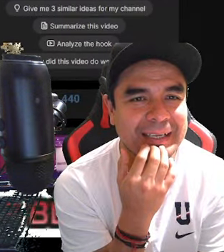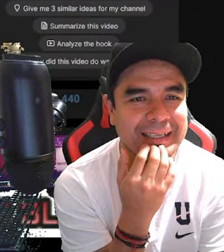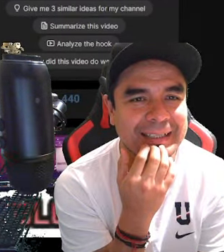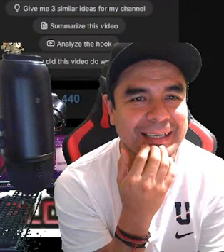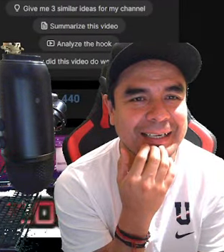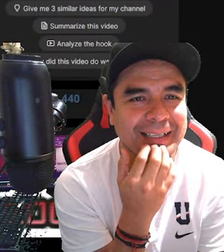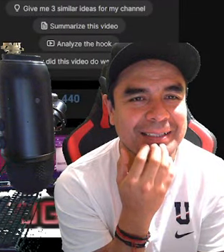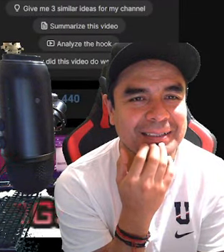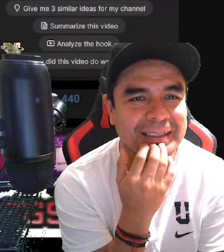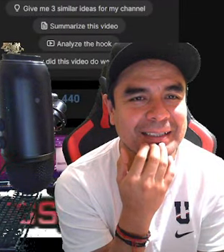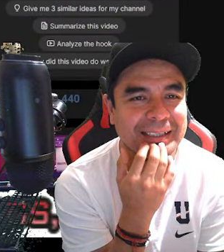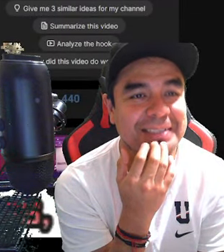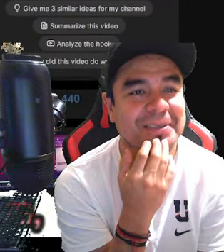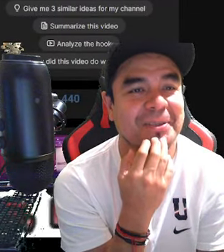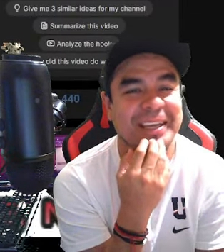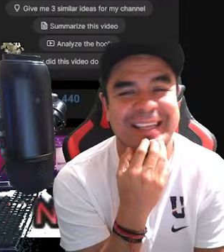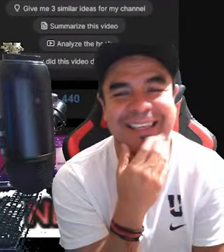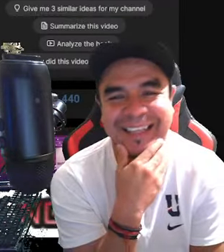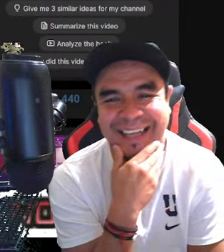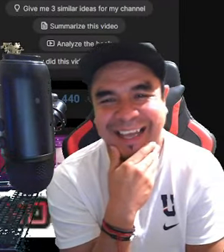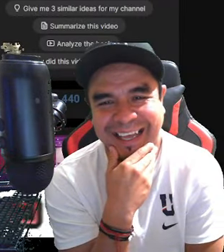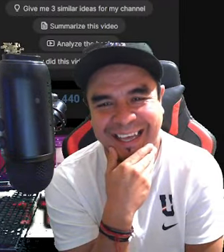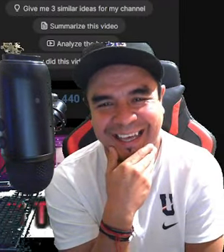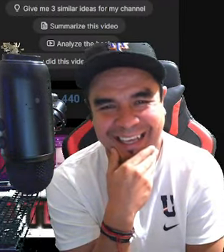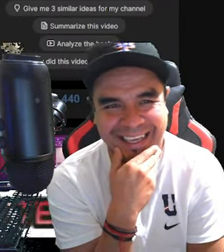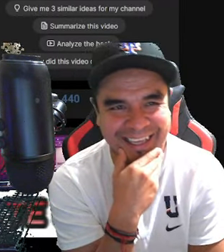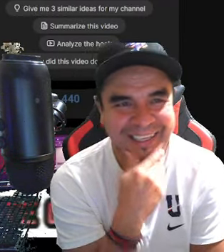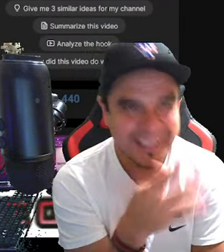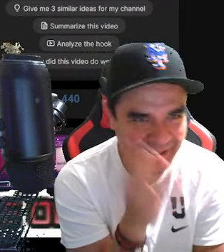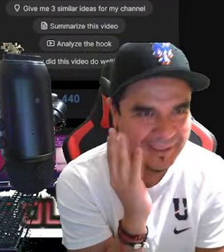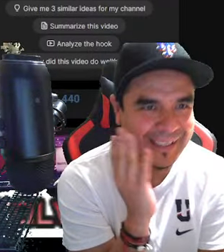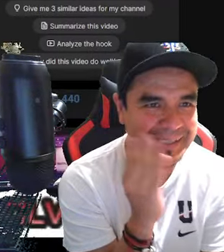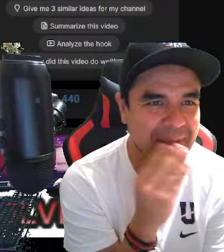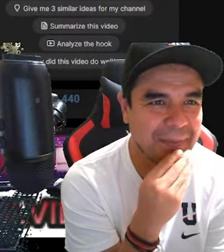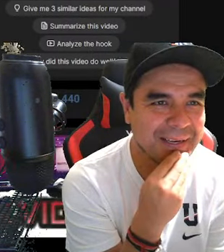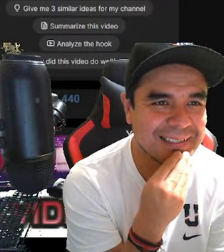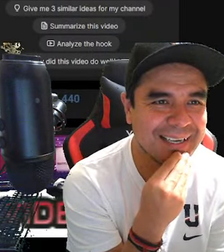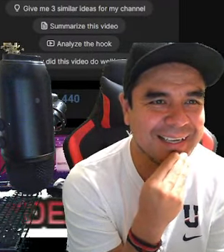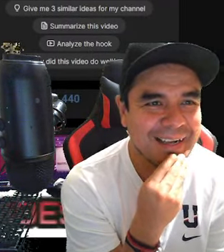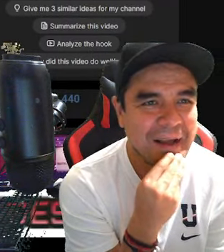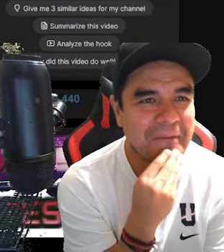porque ni registro tienen. Y